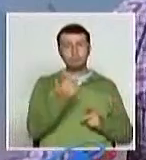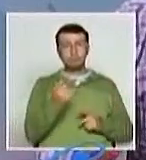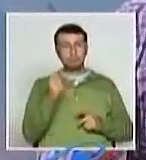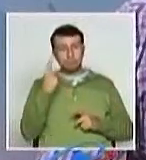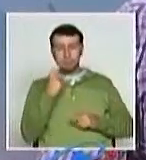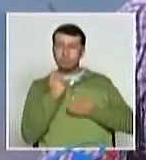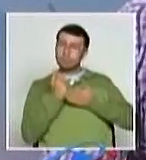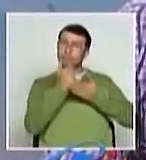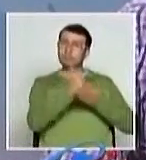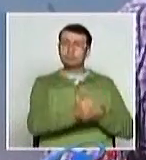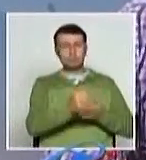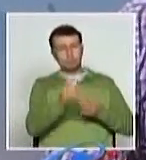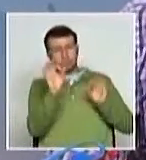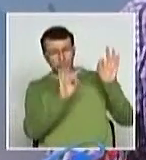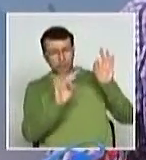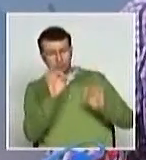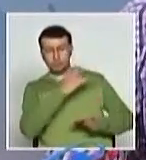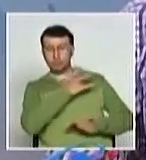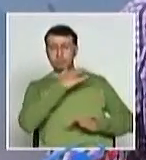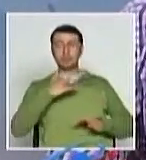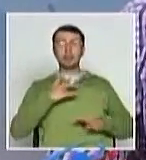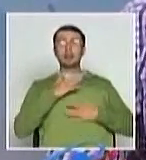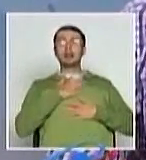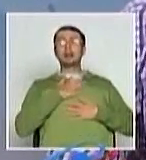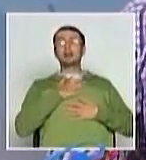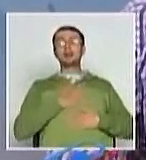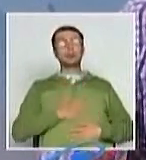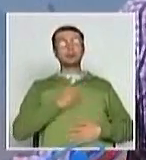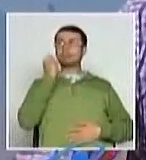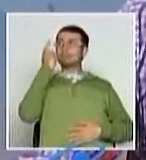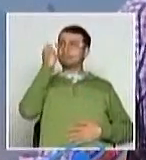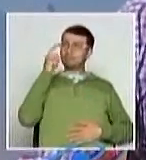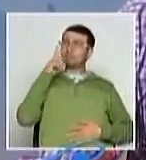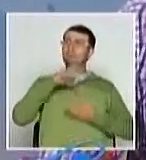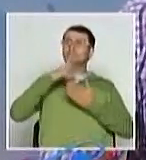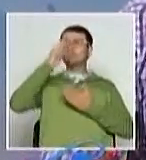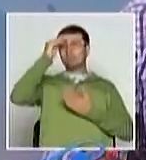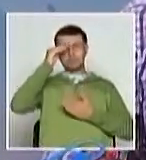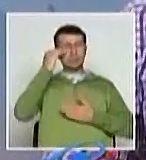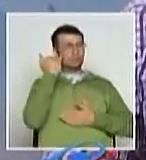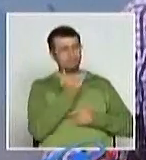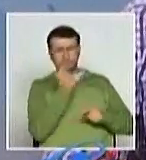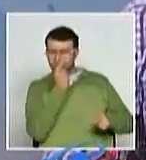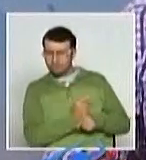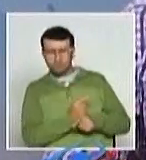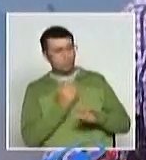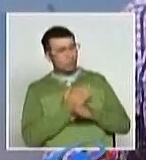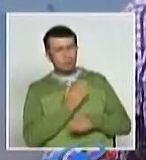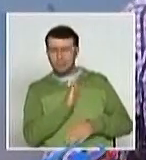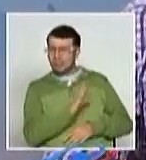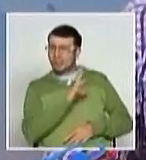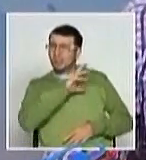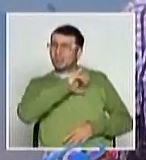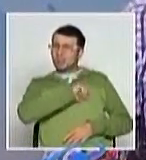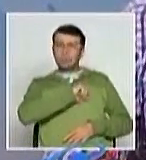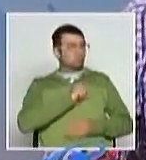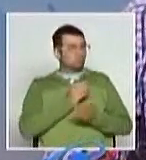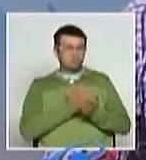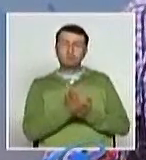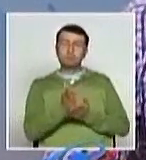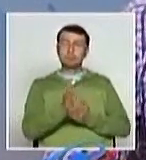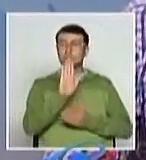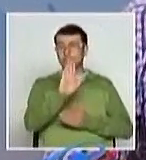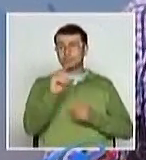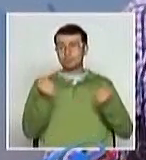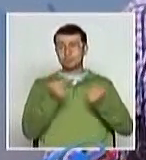ayudas terapéuticas para entender para aprender y para convivir de ese problema que la está atormentando ya regresamos después de